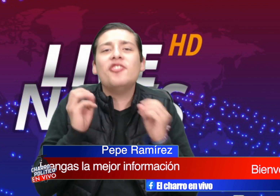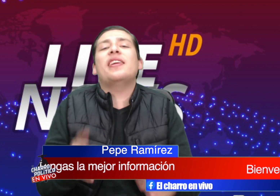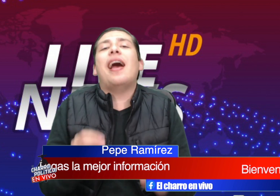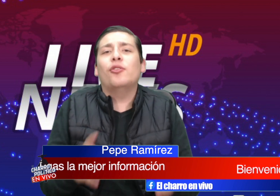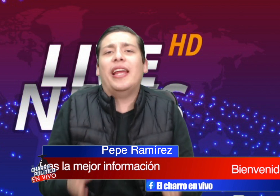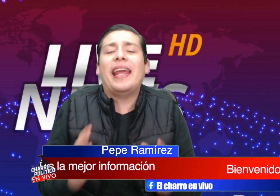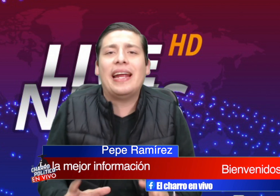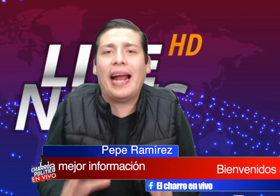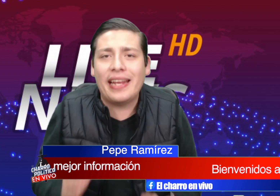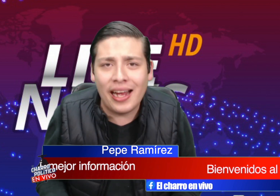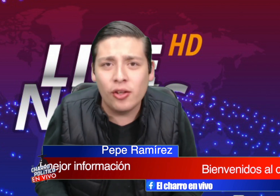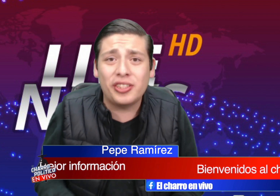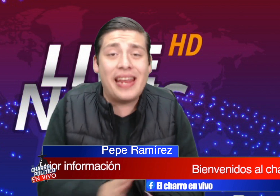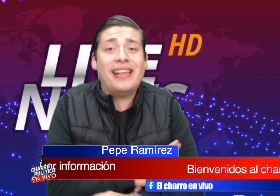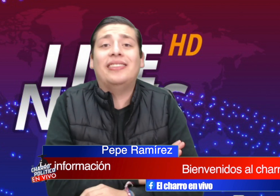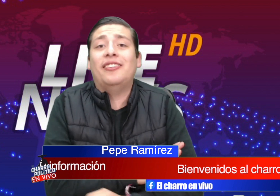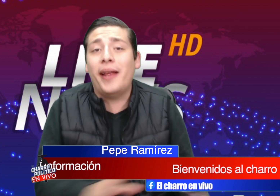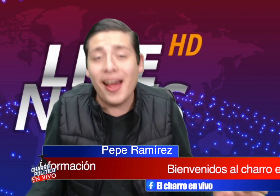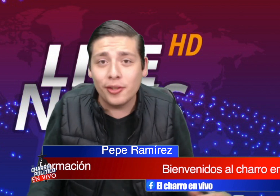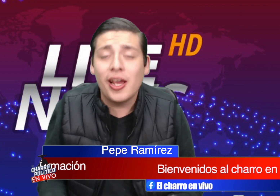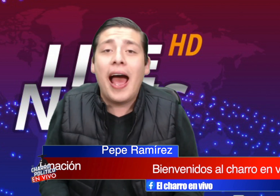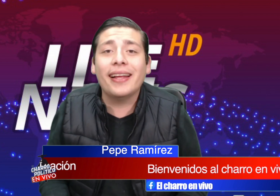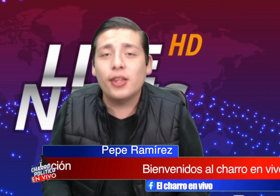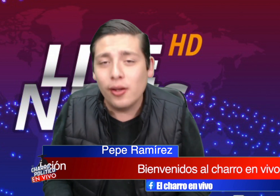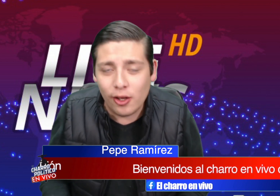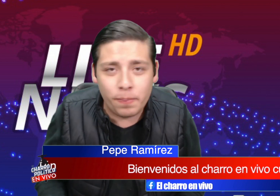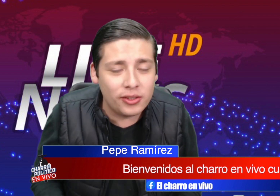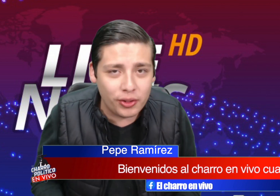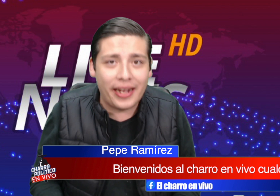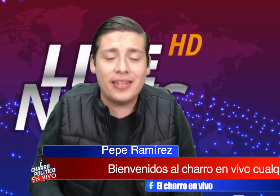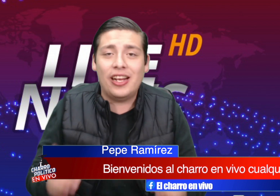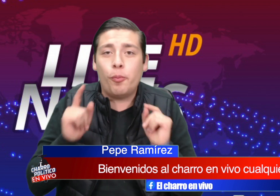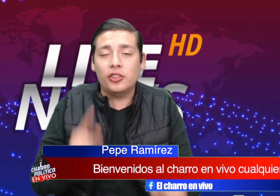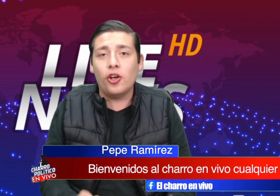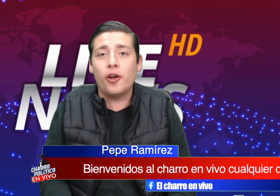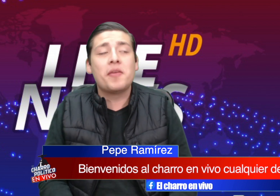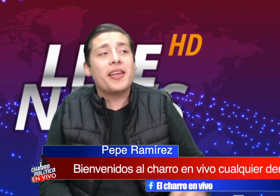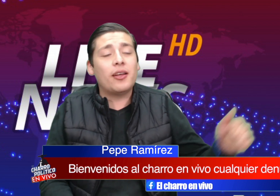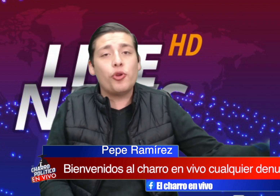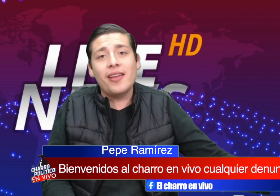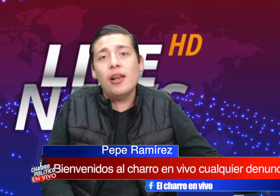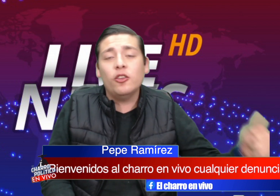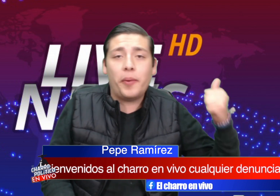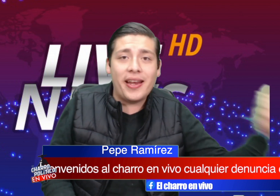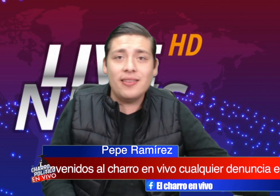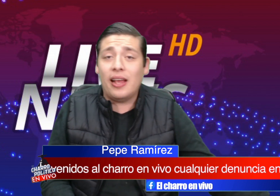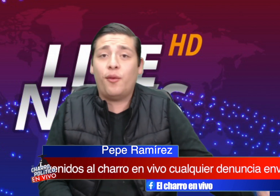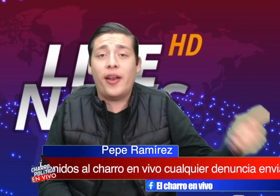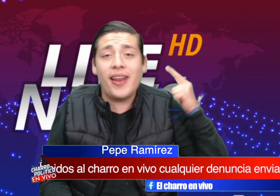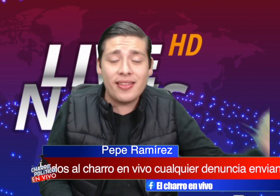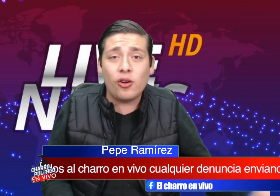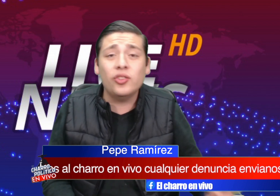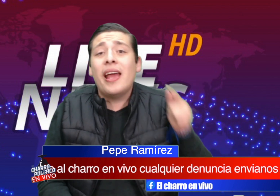tiene enchilados, encanijados y desesperados a todos los personajes de la oposición, incluyendo a los